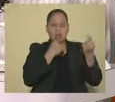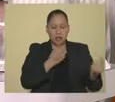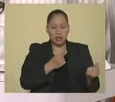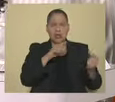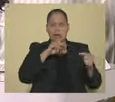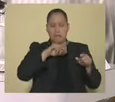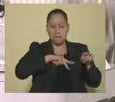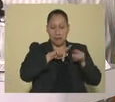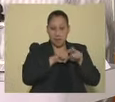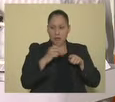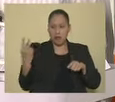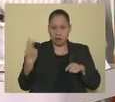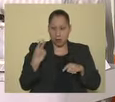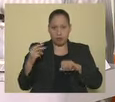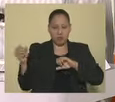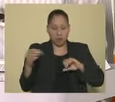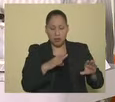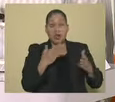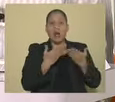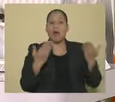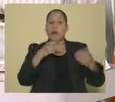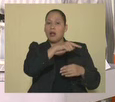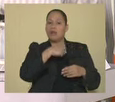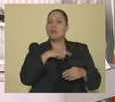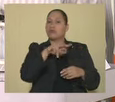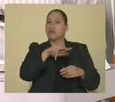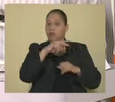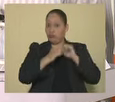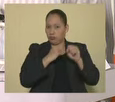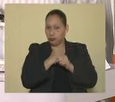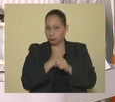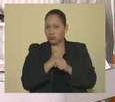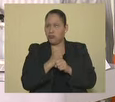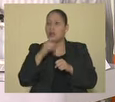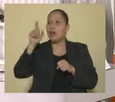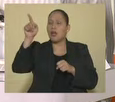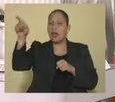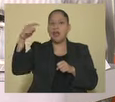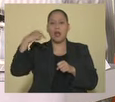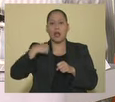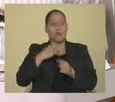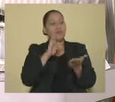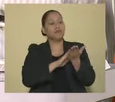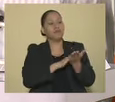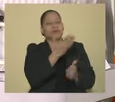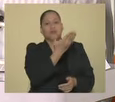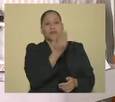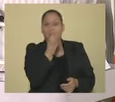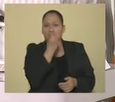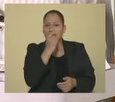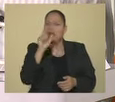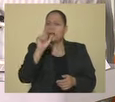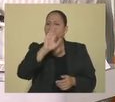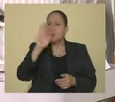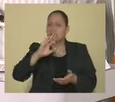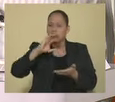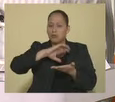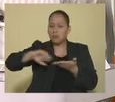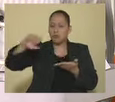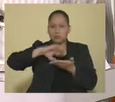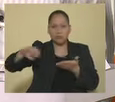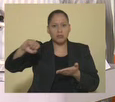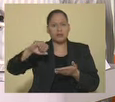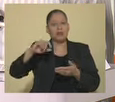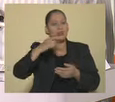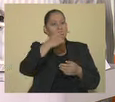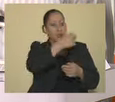mi hermana y a mí. Ahora que ya somos mayores, está demandándonos por una pensión del 20% de nuestro sueldo